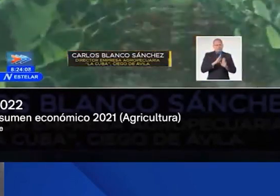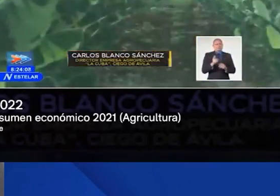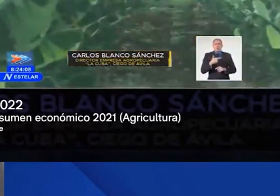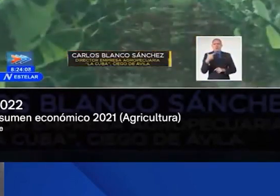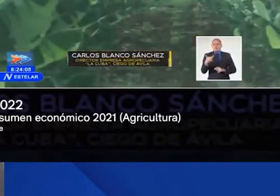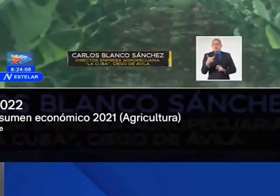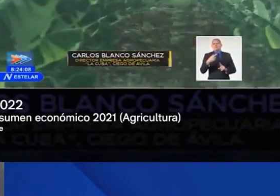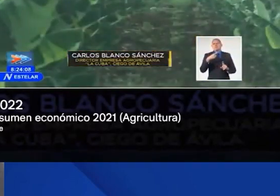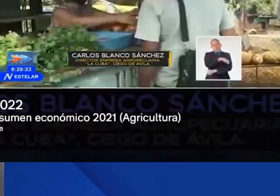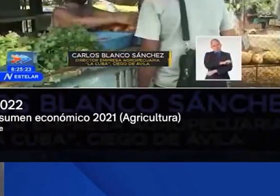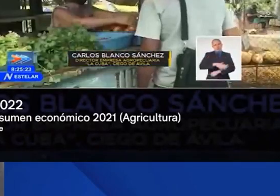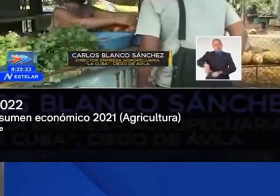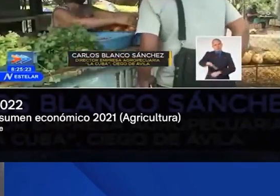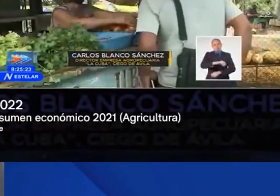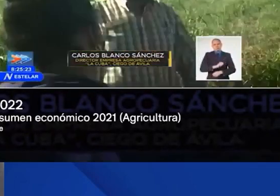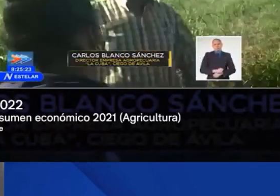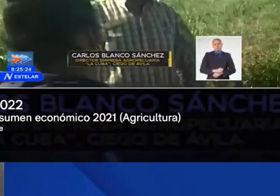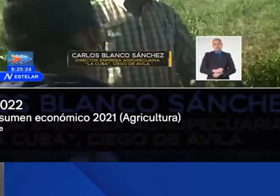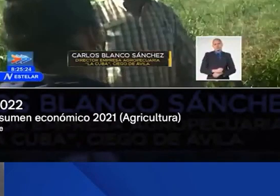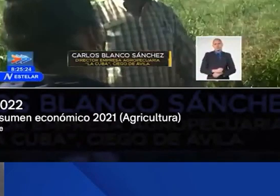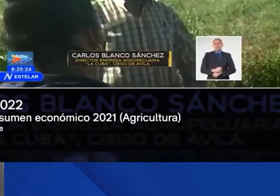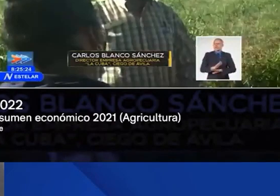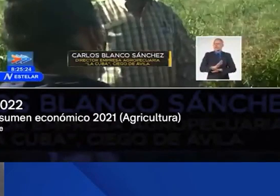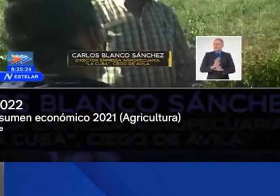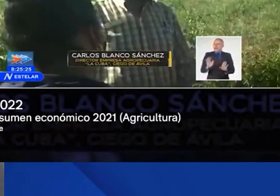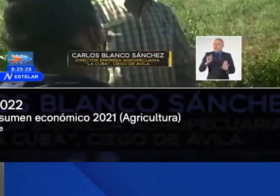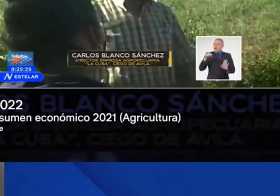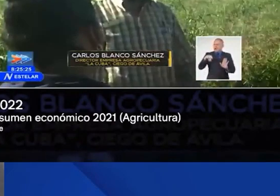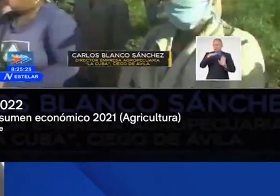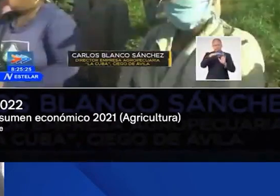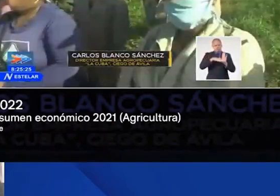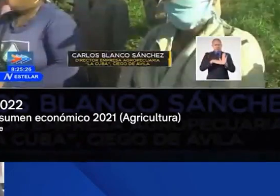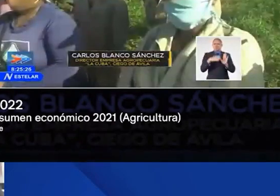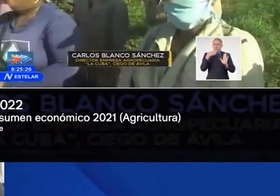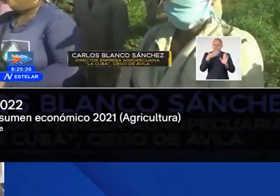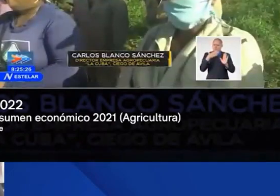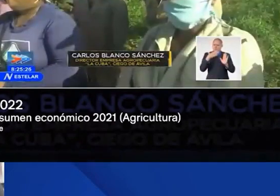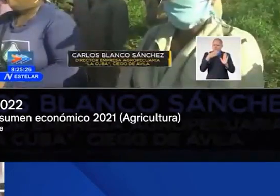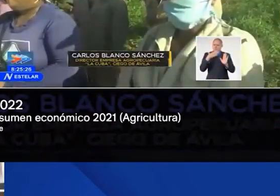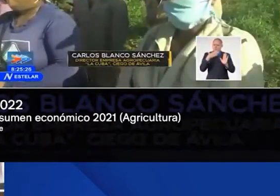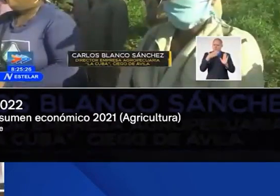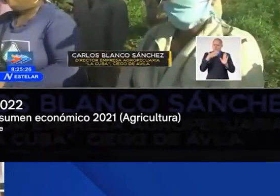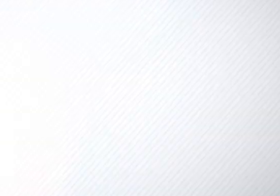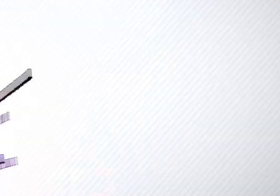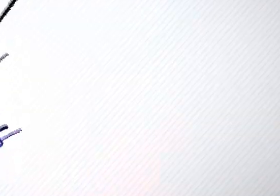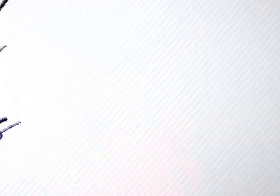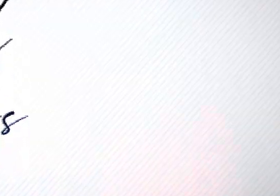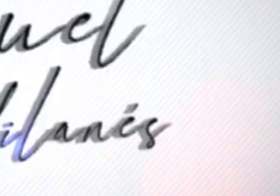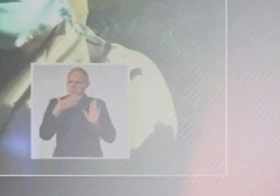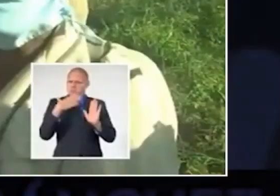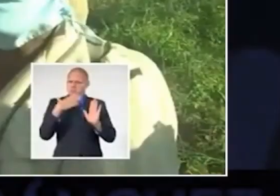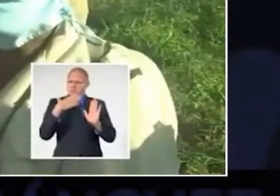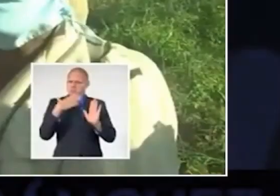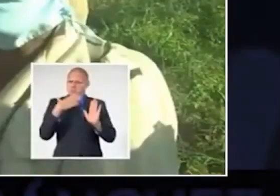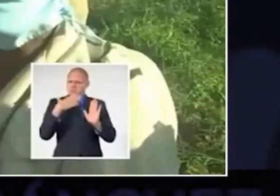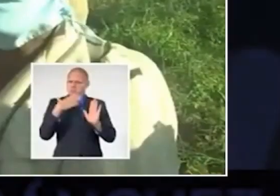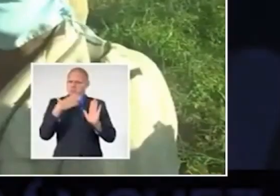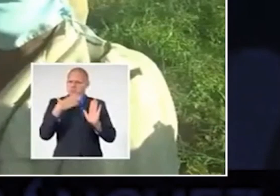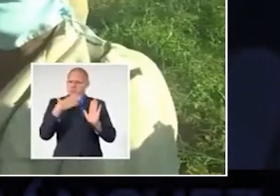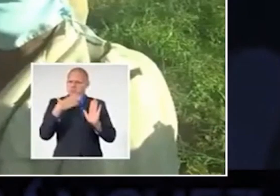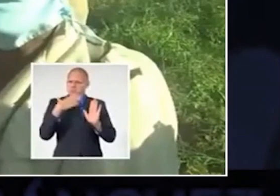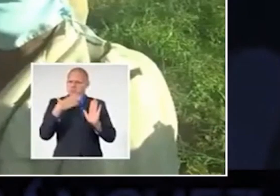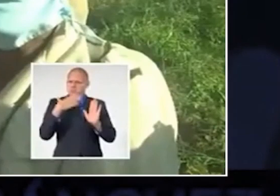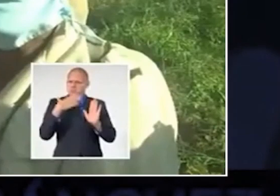turismo la exportación en la organización de la fuerza de trabajo en los 11 a más como se llama este señor george ze carlos blanco